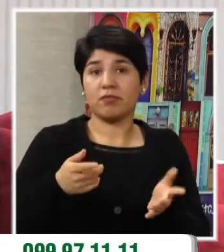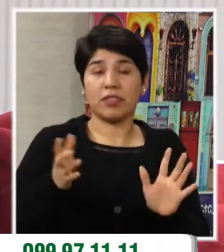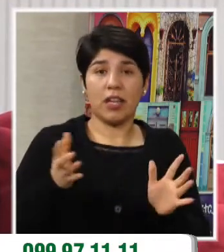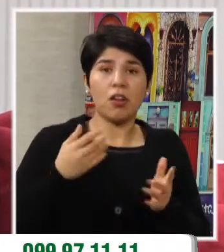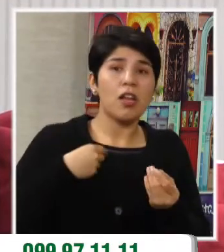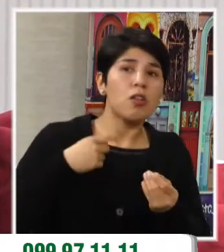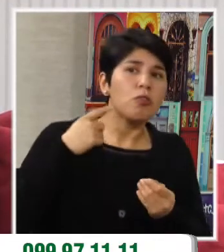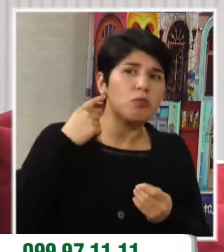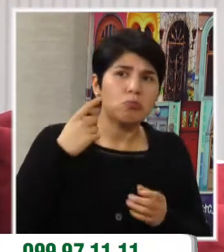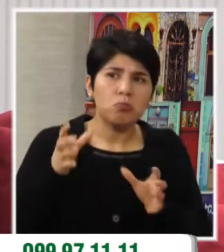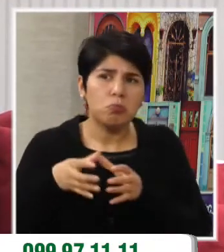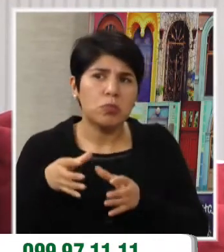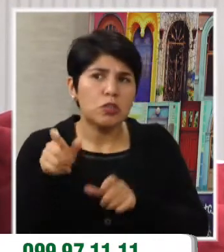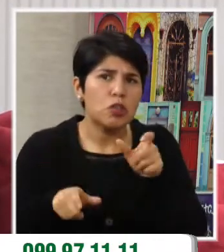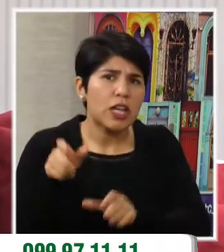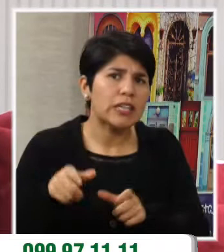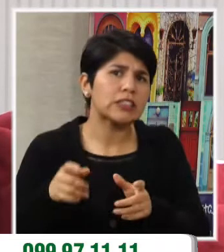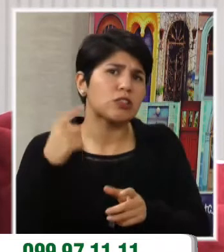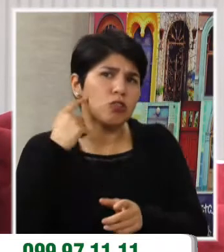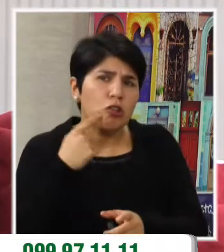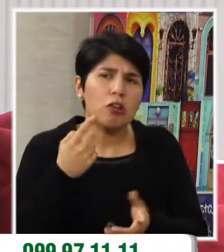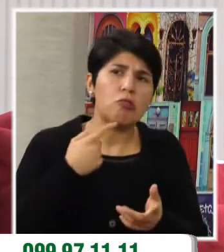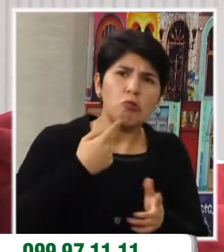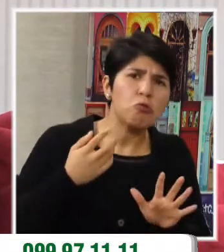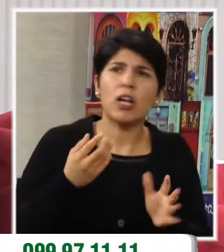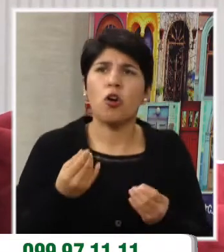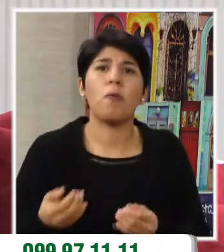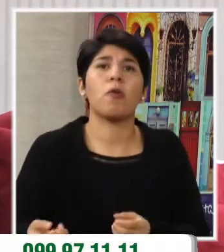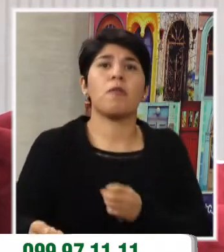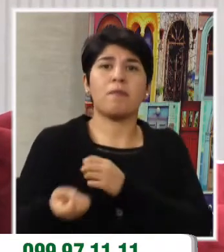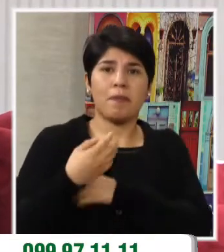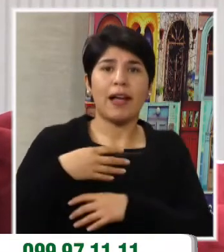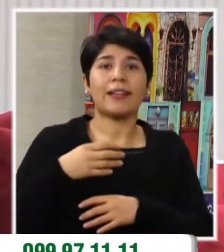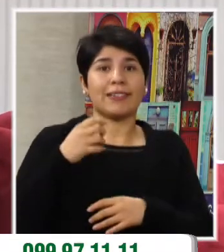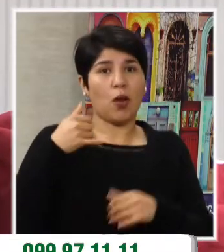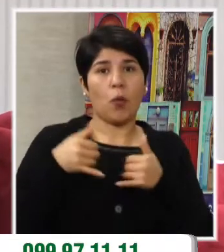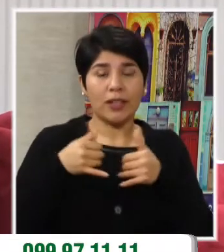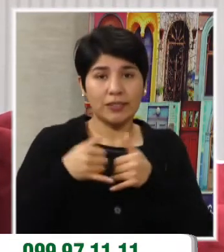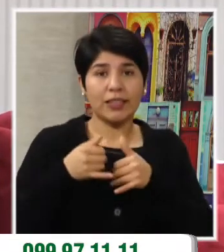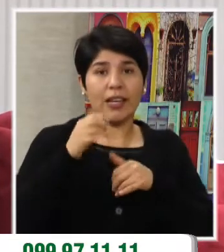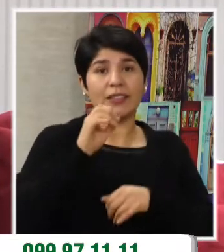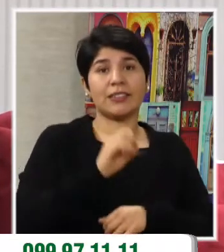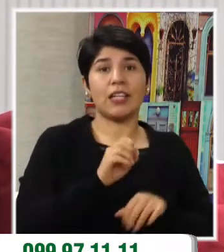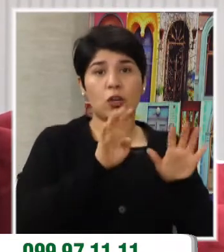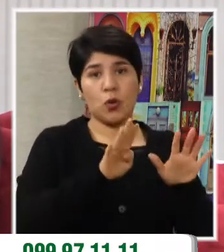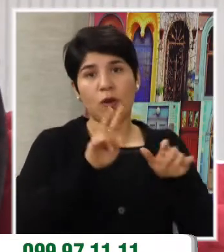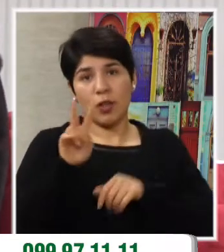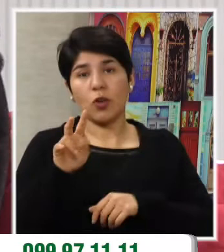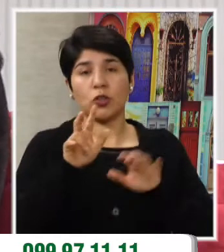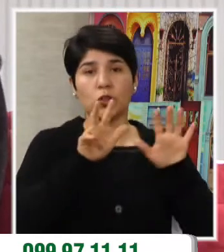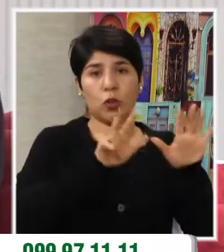evacua todas las dudas de la comunidad sorda a través del 092 83 98 89